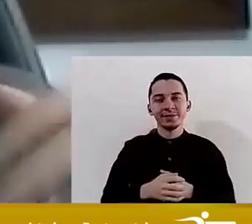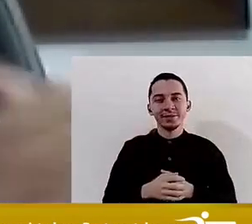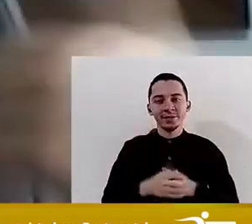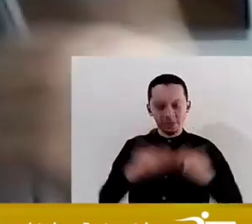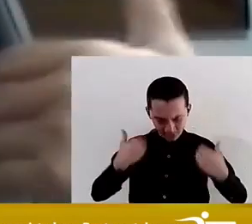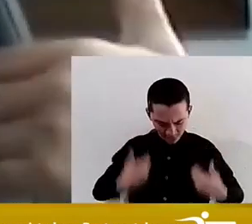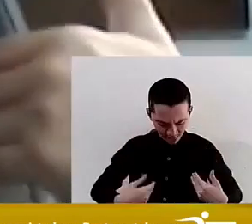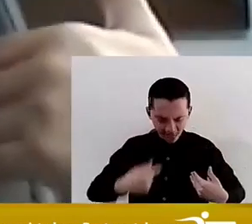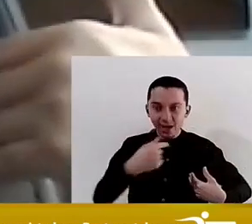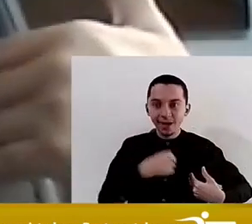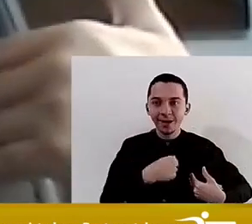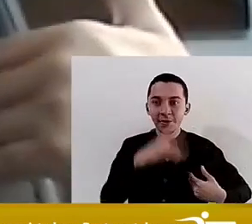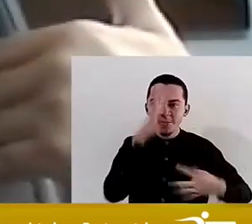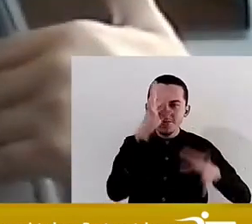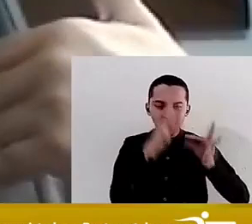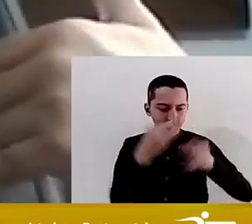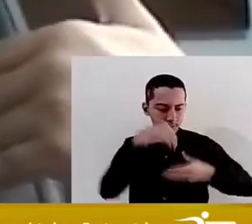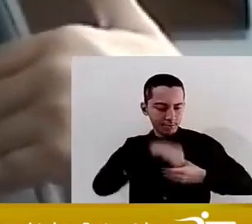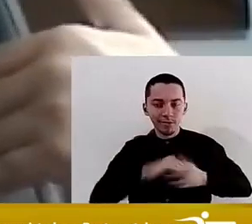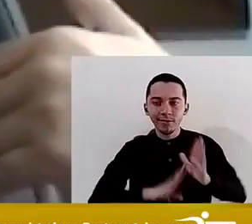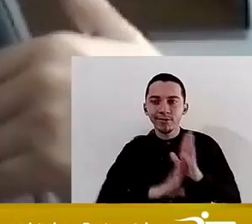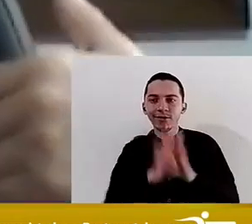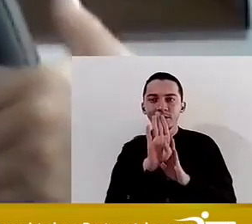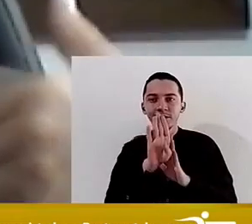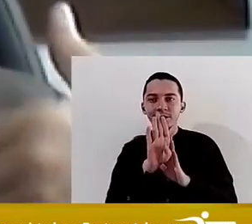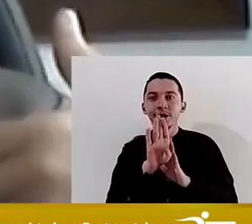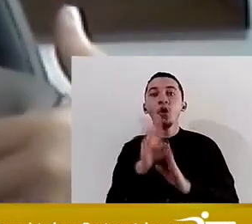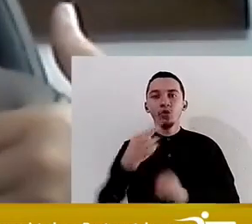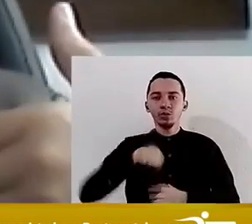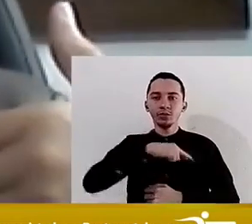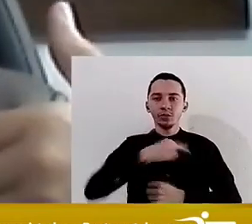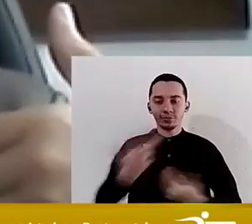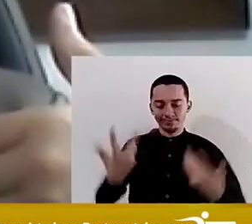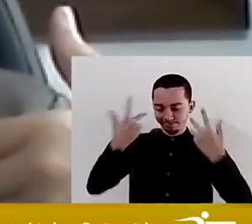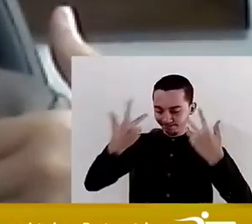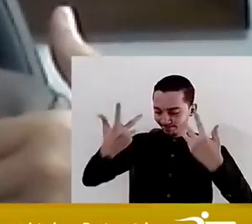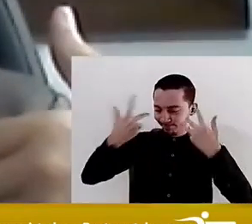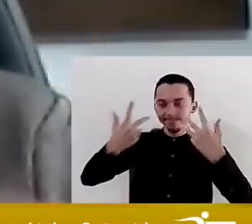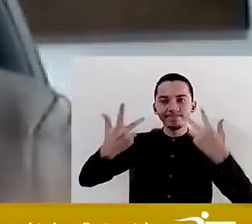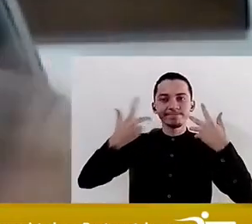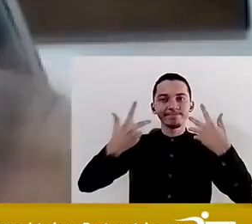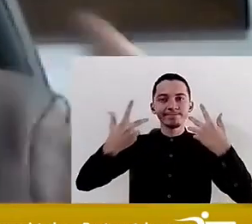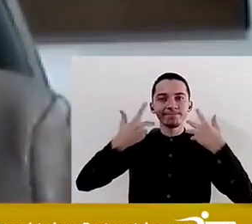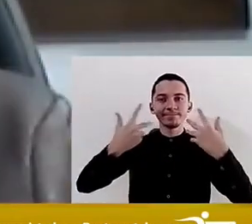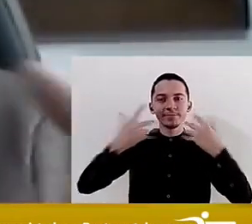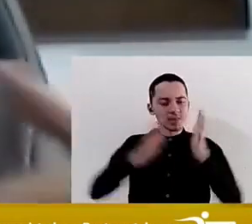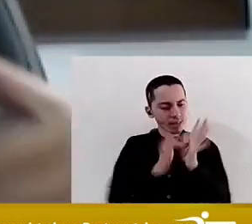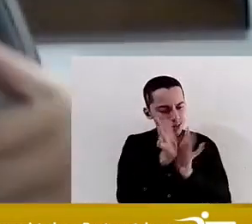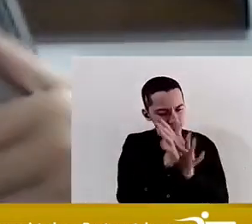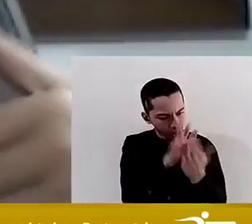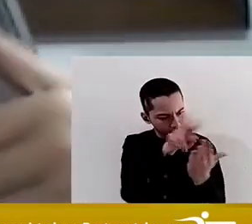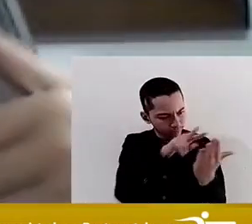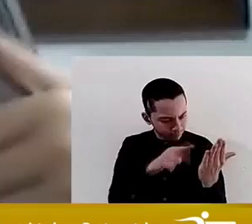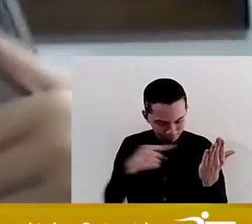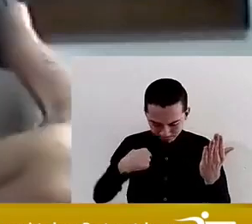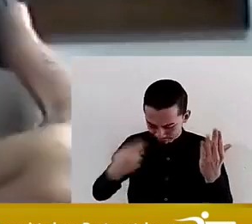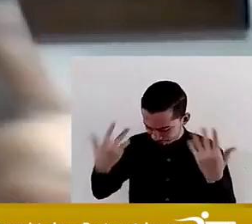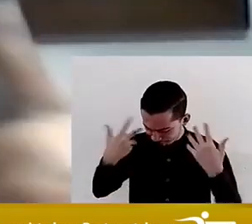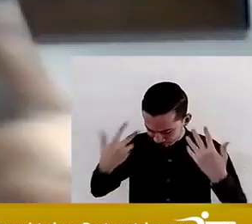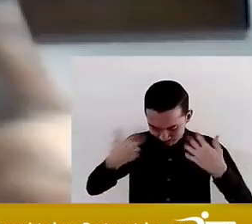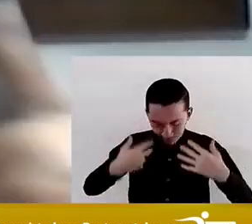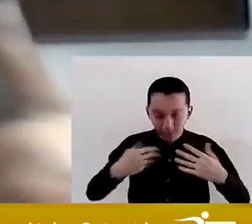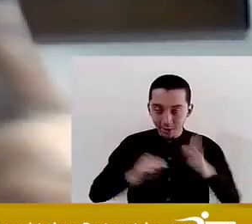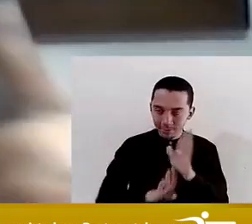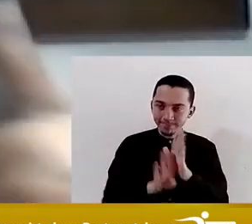a cultivarlo, porque cultivar es eso, cuidar de cultura,